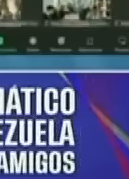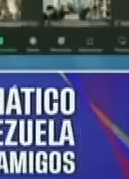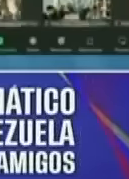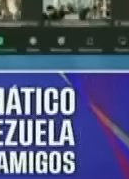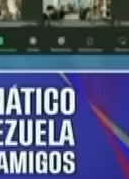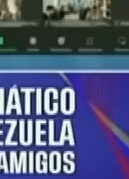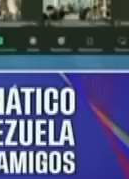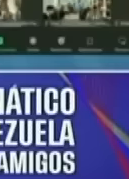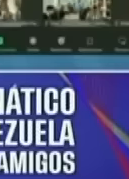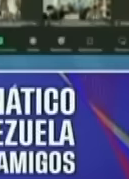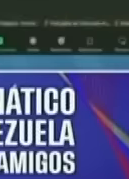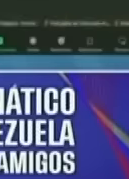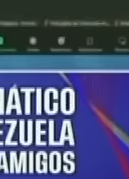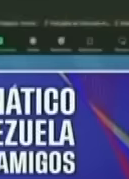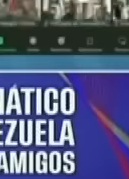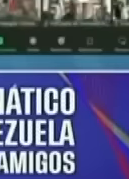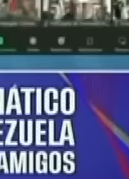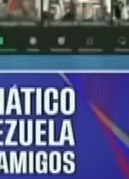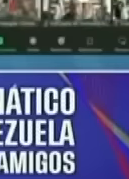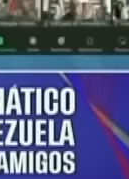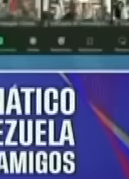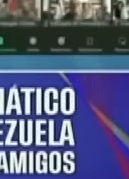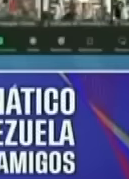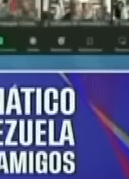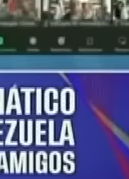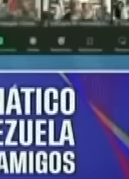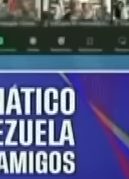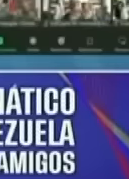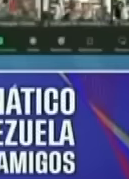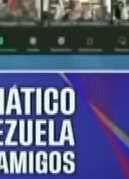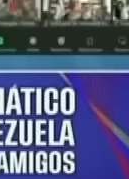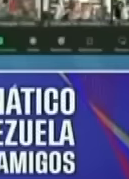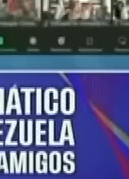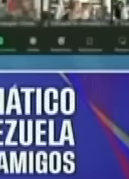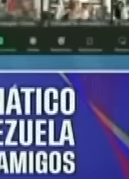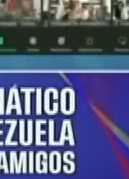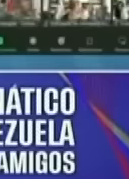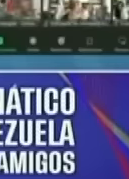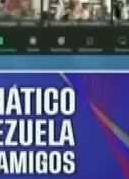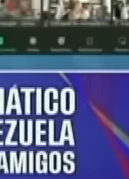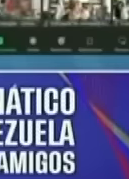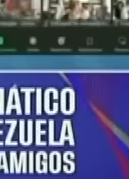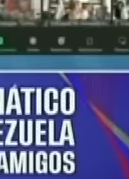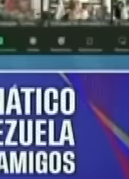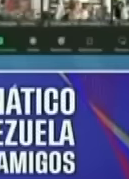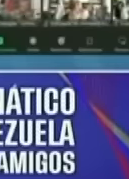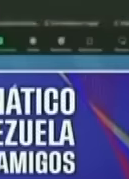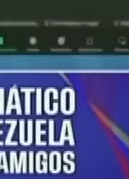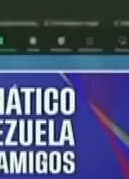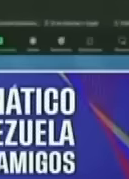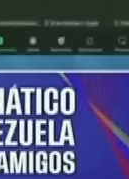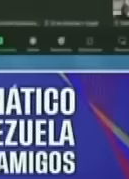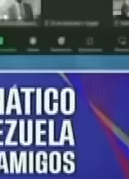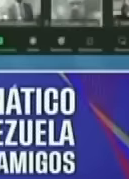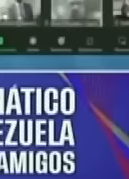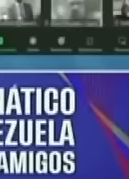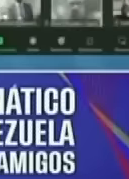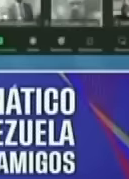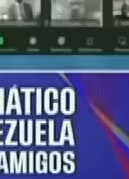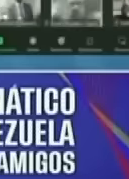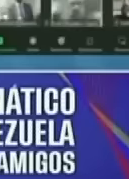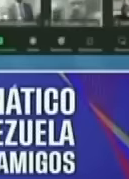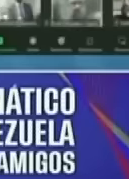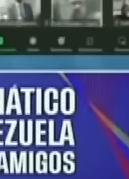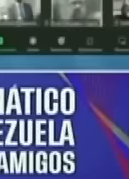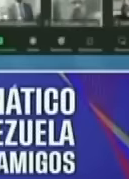1899, surgió una clase oligárquica de los apellidos, Sangre Azul, muy vinculado a los